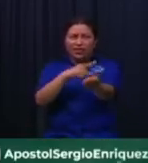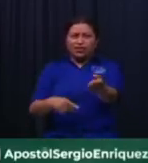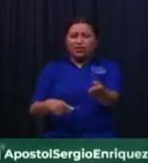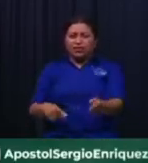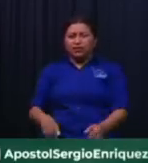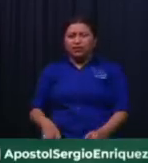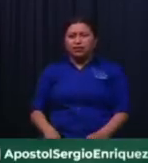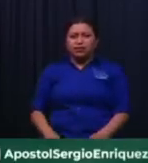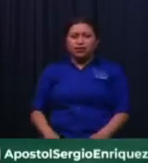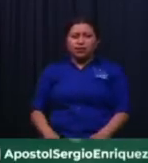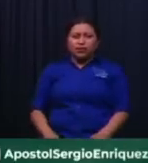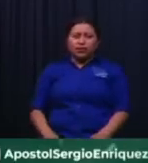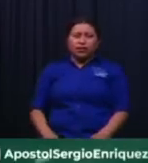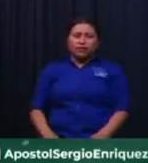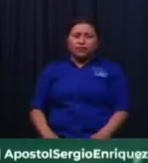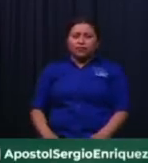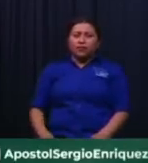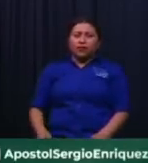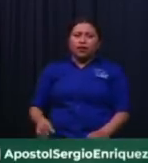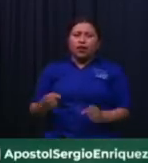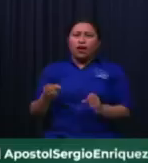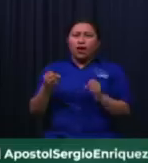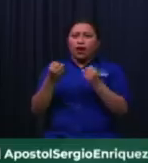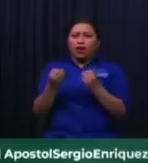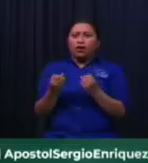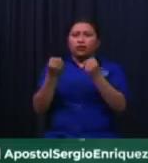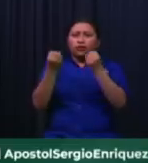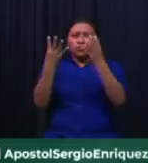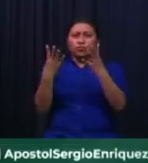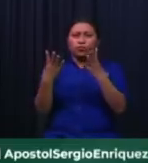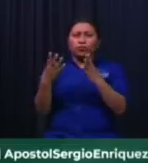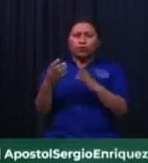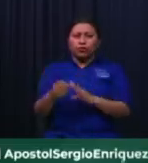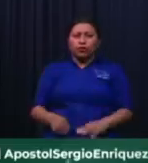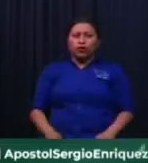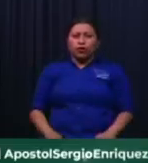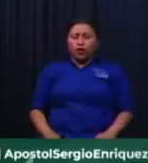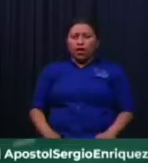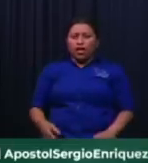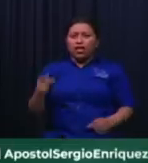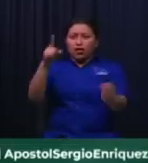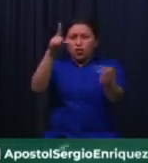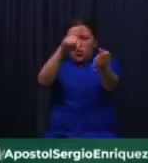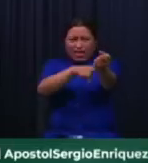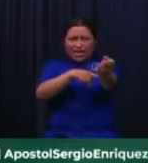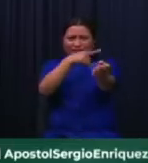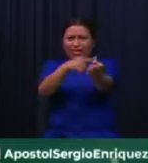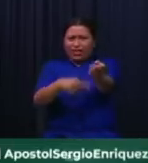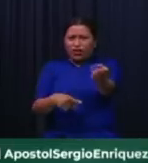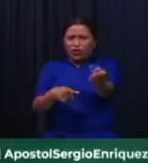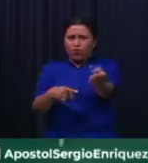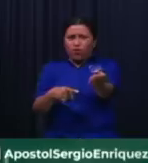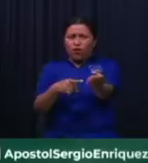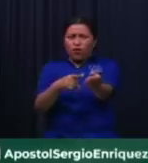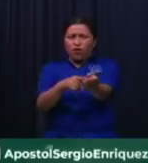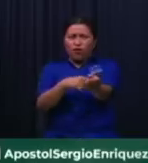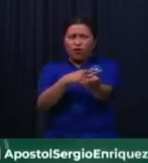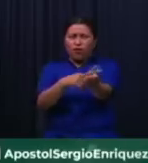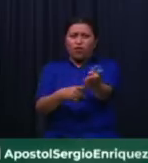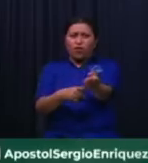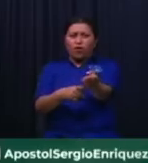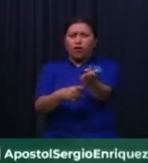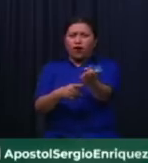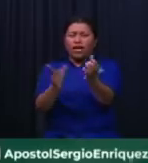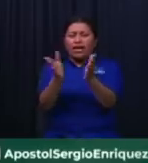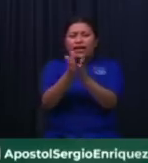35:21. O si lo hirió con la mano enemistad y murió, al que lo hirió ciertamente se le